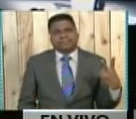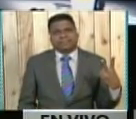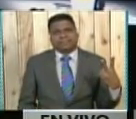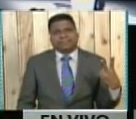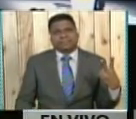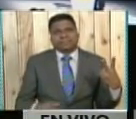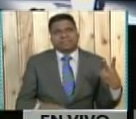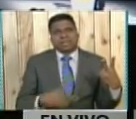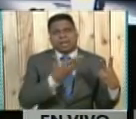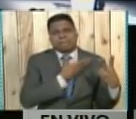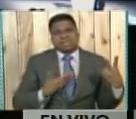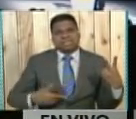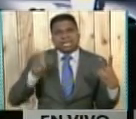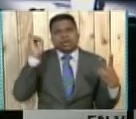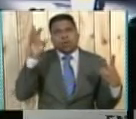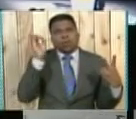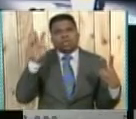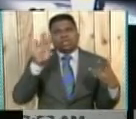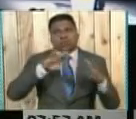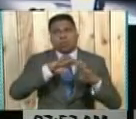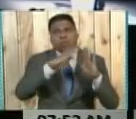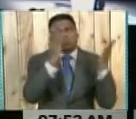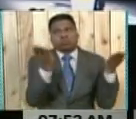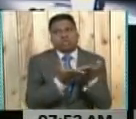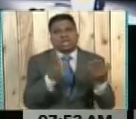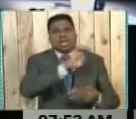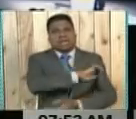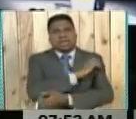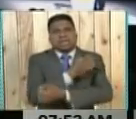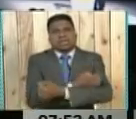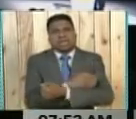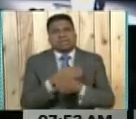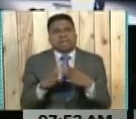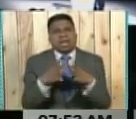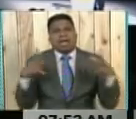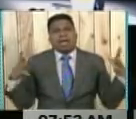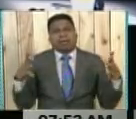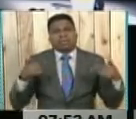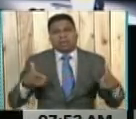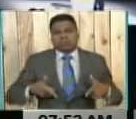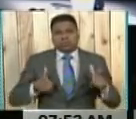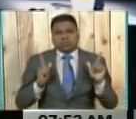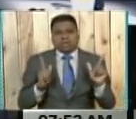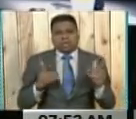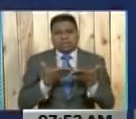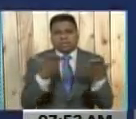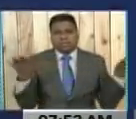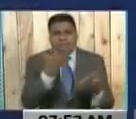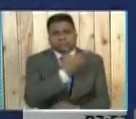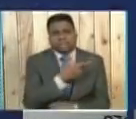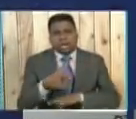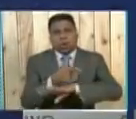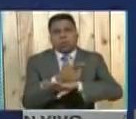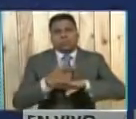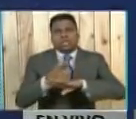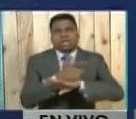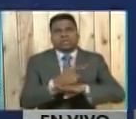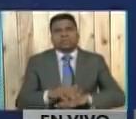presidente del Congreso Mundial de Energía, altas autoridades de gobiernos,